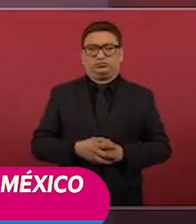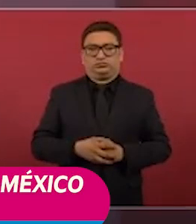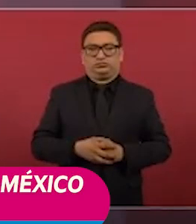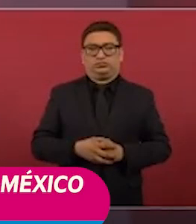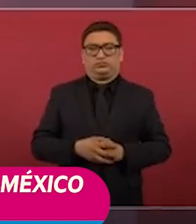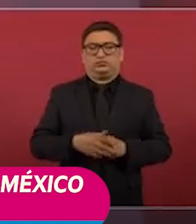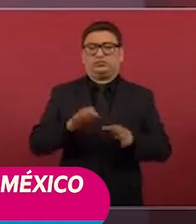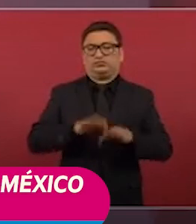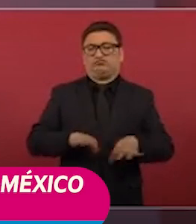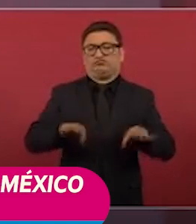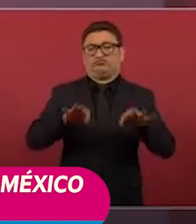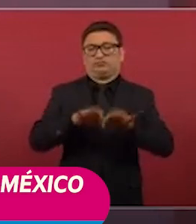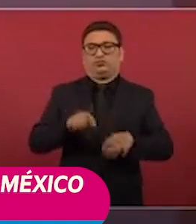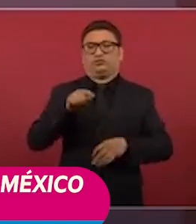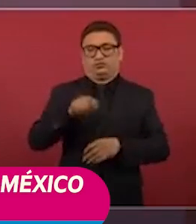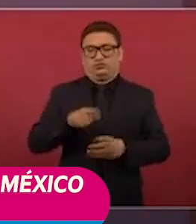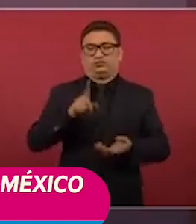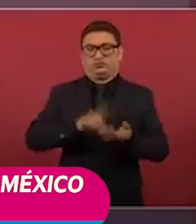componente de cobre.